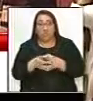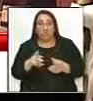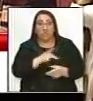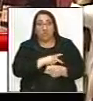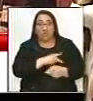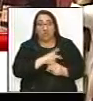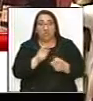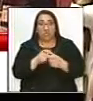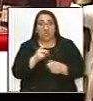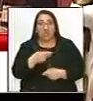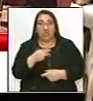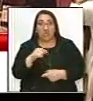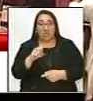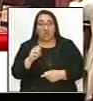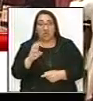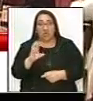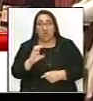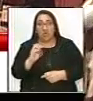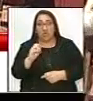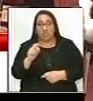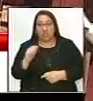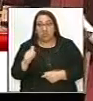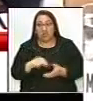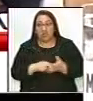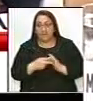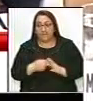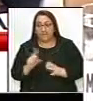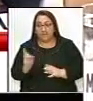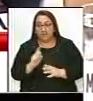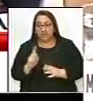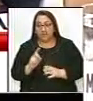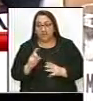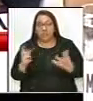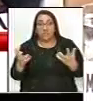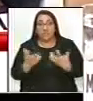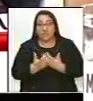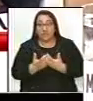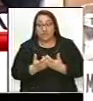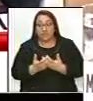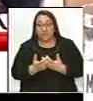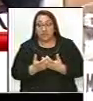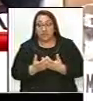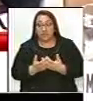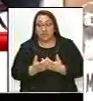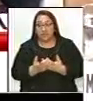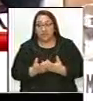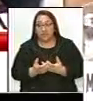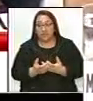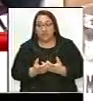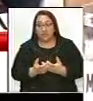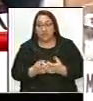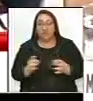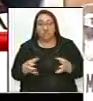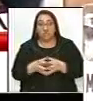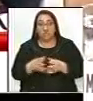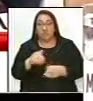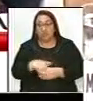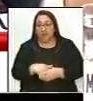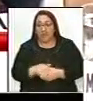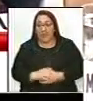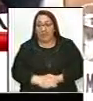y el congresista Gino Costa. Esto significa que no hay consenso y bueno, Gilbert, que ha reconsiderado, pero igual su bancada está